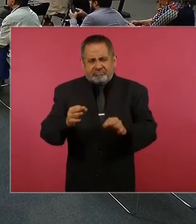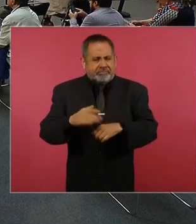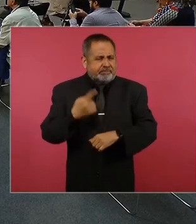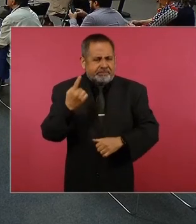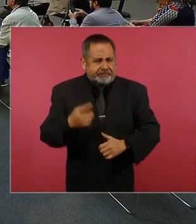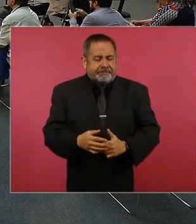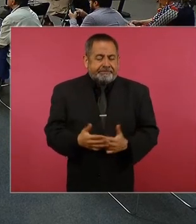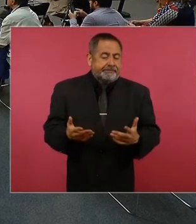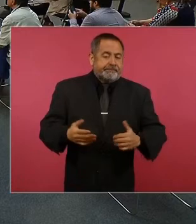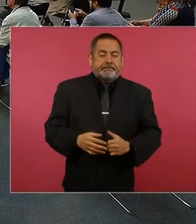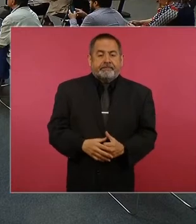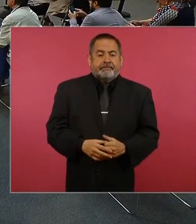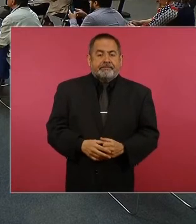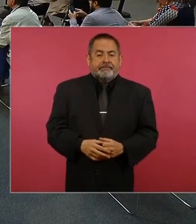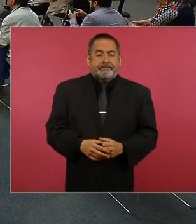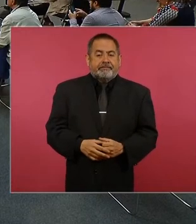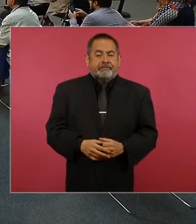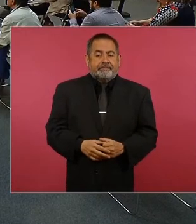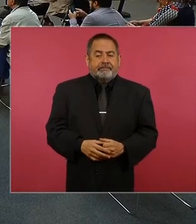Por